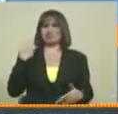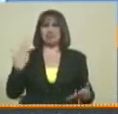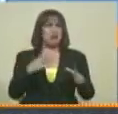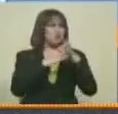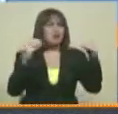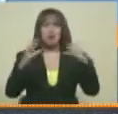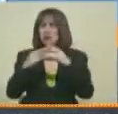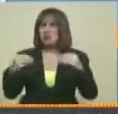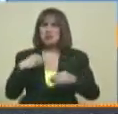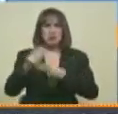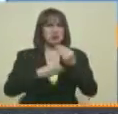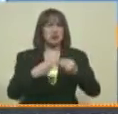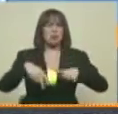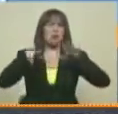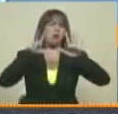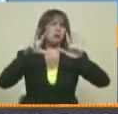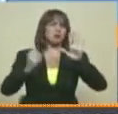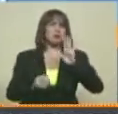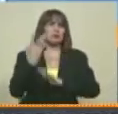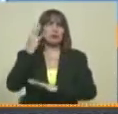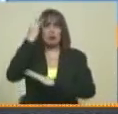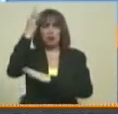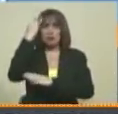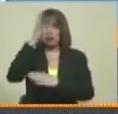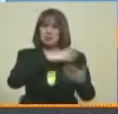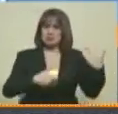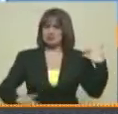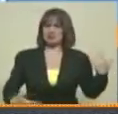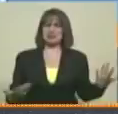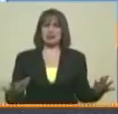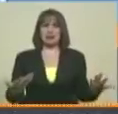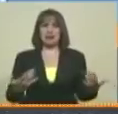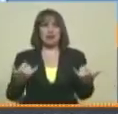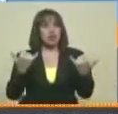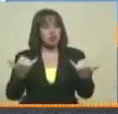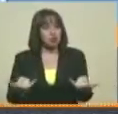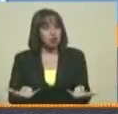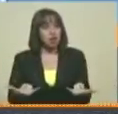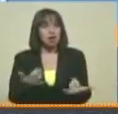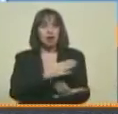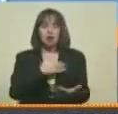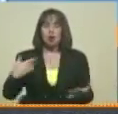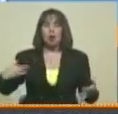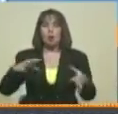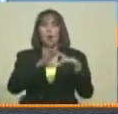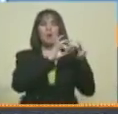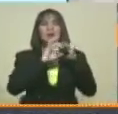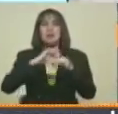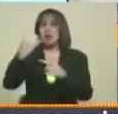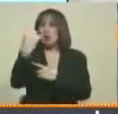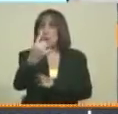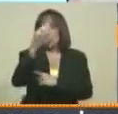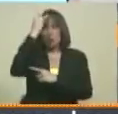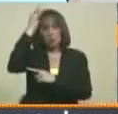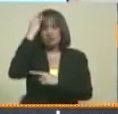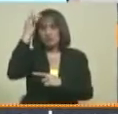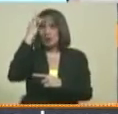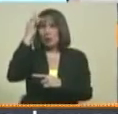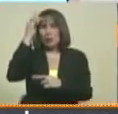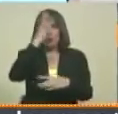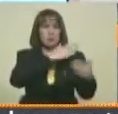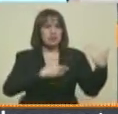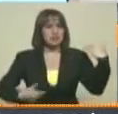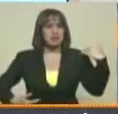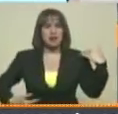Todos. Yo creé como 8 consejos presidenciales. Yo quiero retomar el Consejo Presidencial, pero de manera unitaria, amplia, humilde.